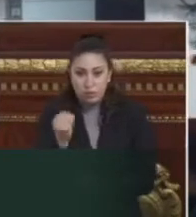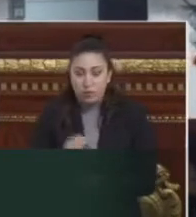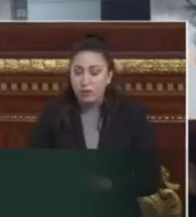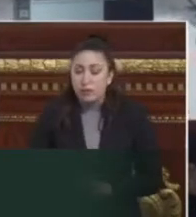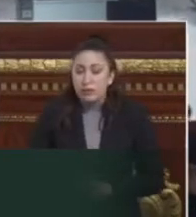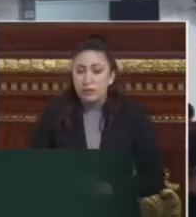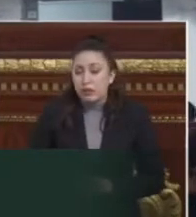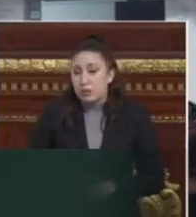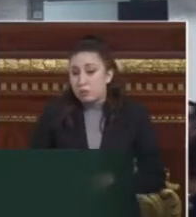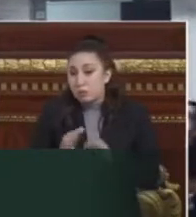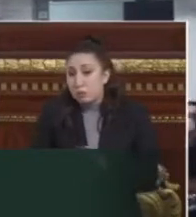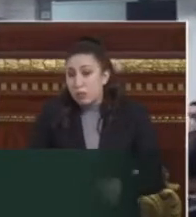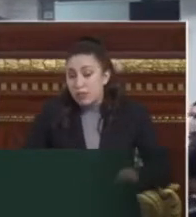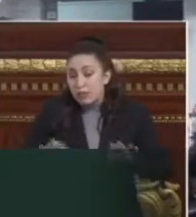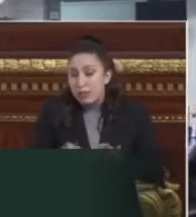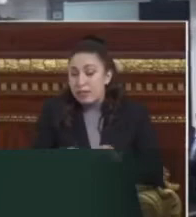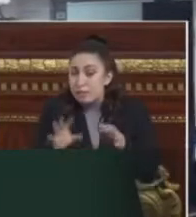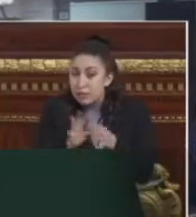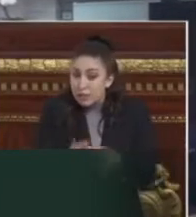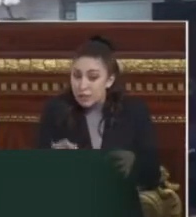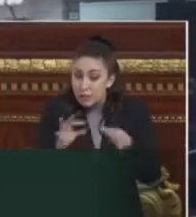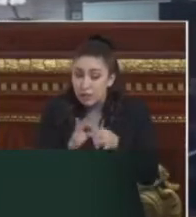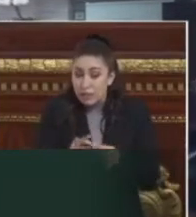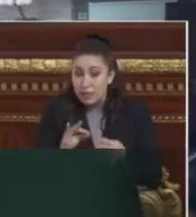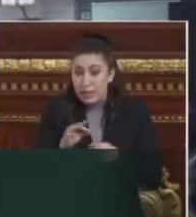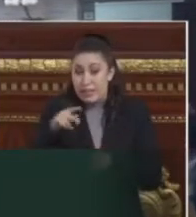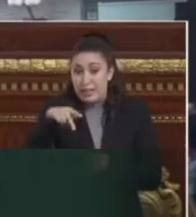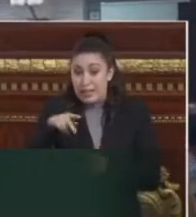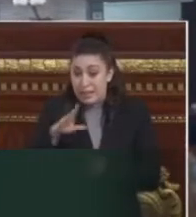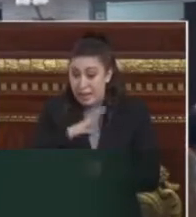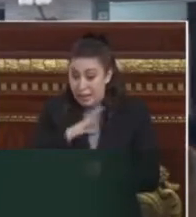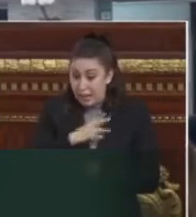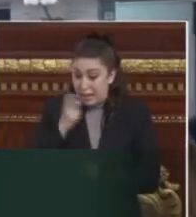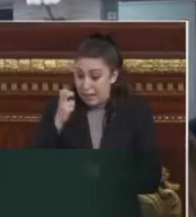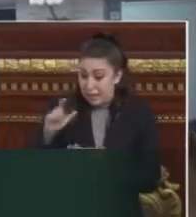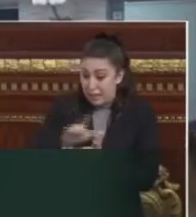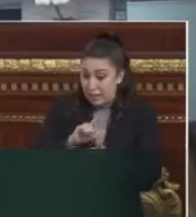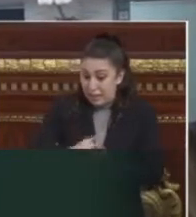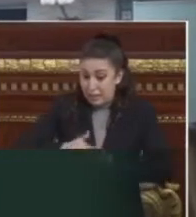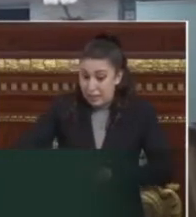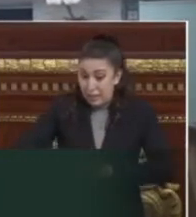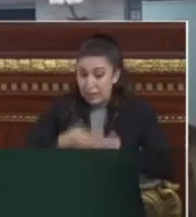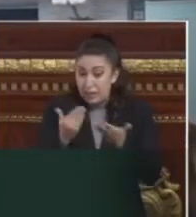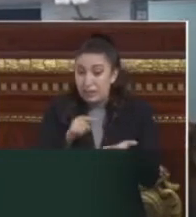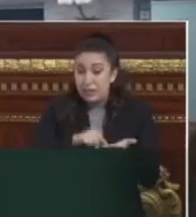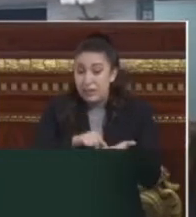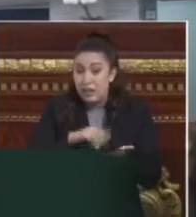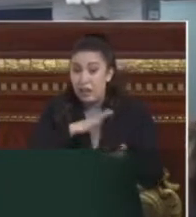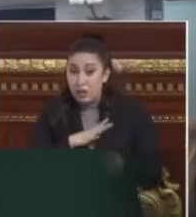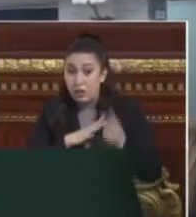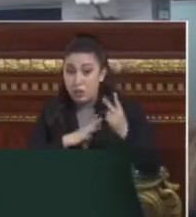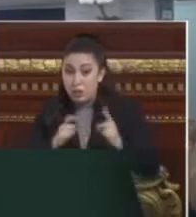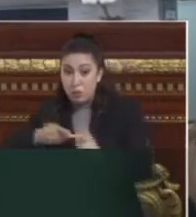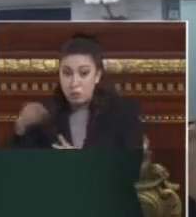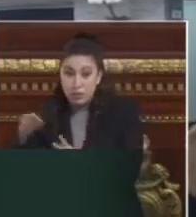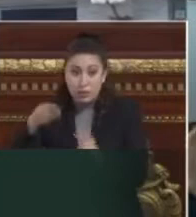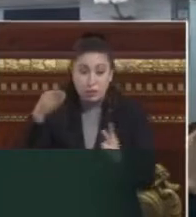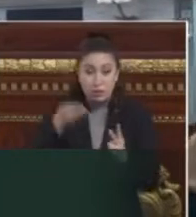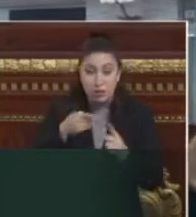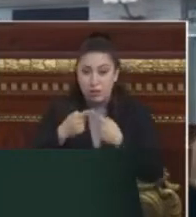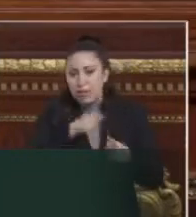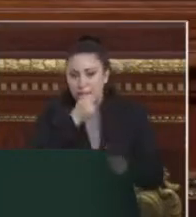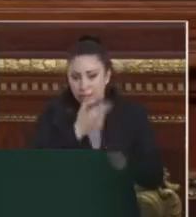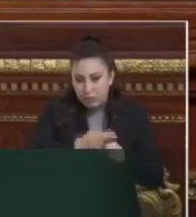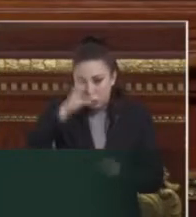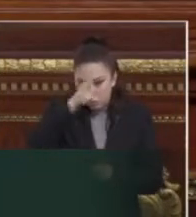Ley de Fomento para la Lectura y el Libro de la Capital, al tiempo de otorgarle facultades para el correcto cumplimiento de la ley, el diputado Ricardo